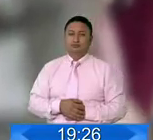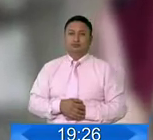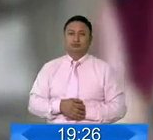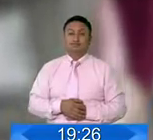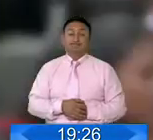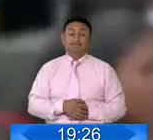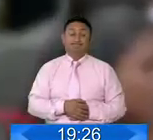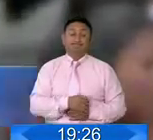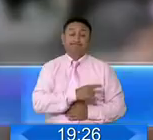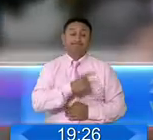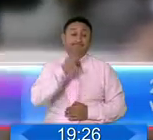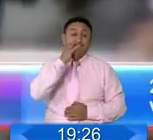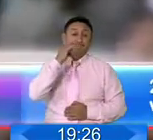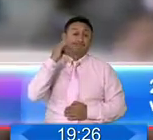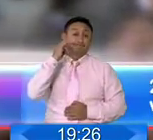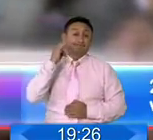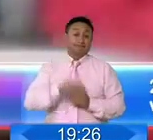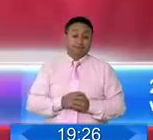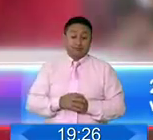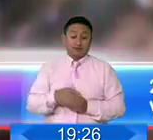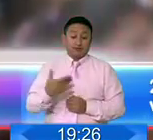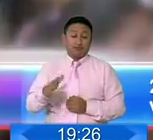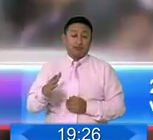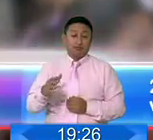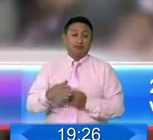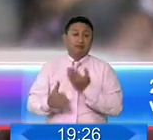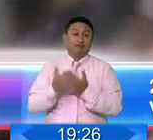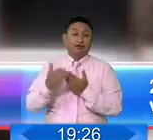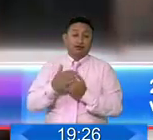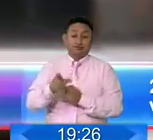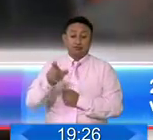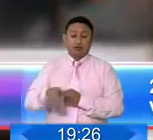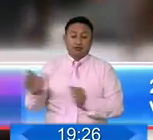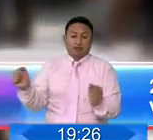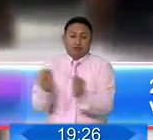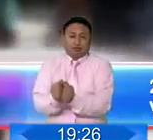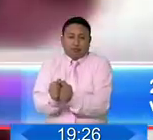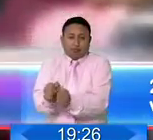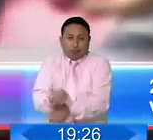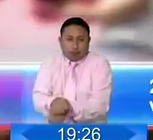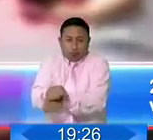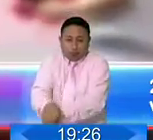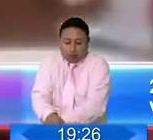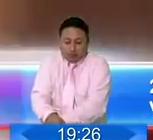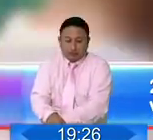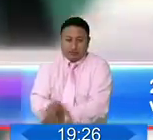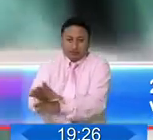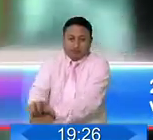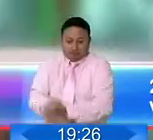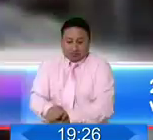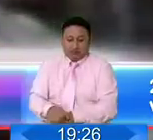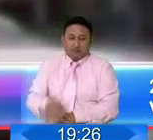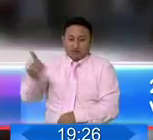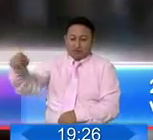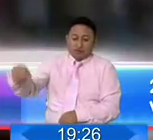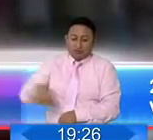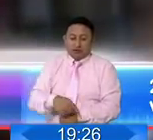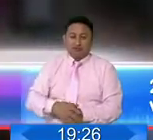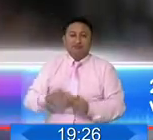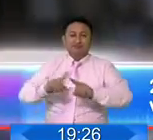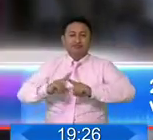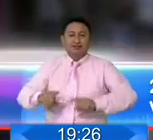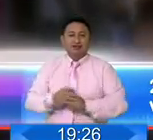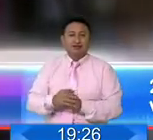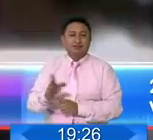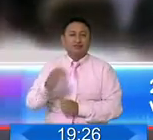Los niños son el sector más vulnerable para la trata de personas. Cuando son capturados, son sometidos a diferentes tipos